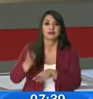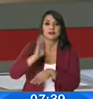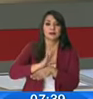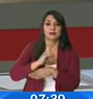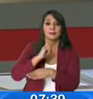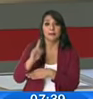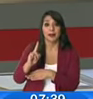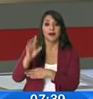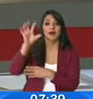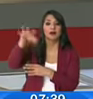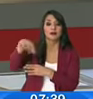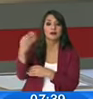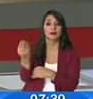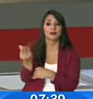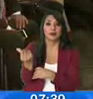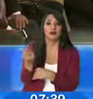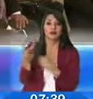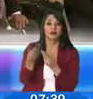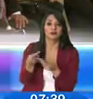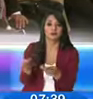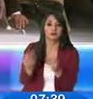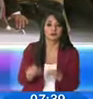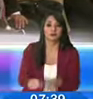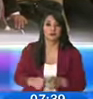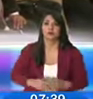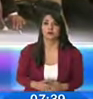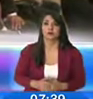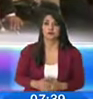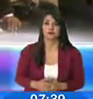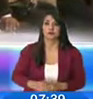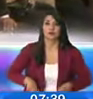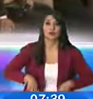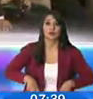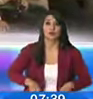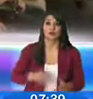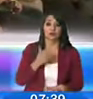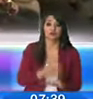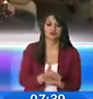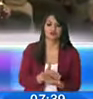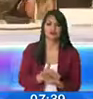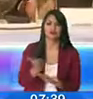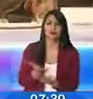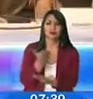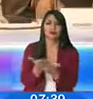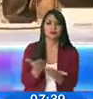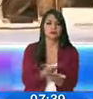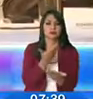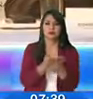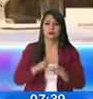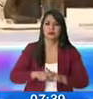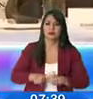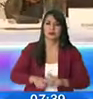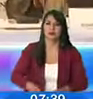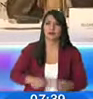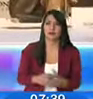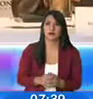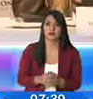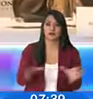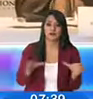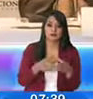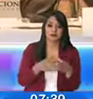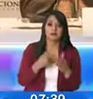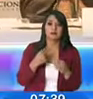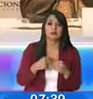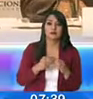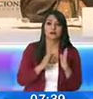Transparencia Fiscal. Miremos. Las propuestas para hacerle frente a la corrupción surgen de diferentes sectores. Esta vez la Corporación Participación